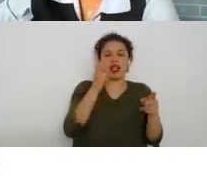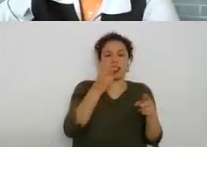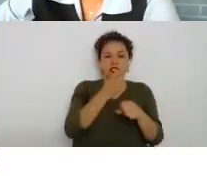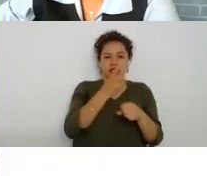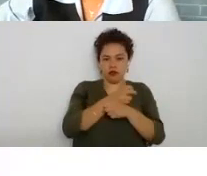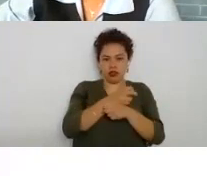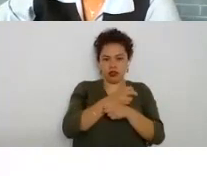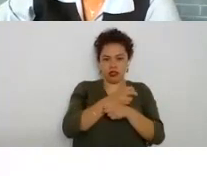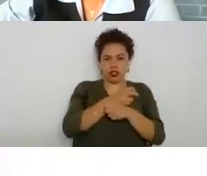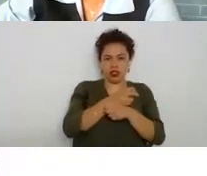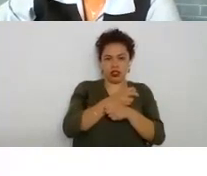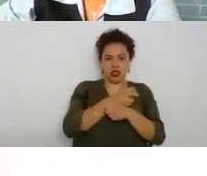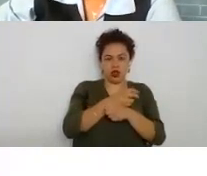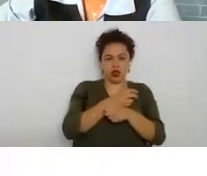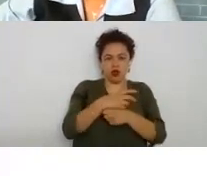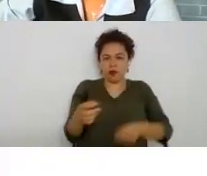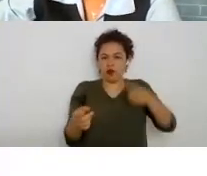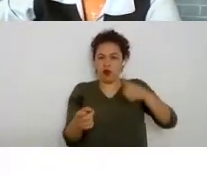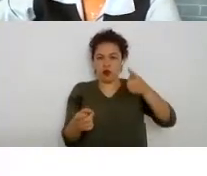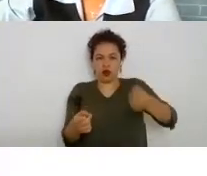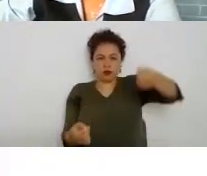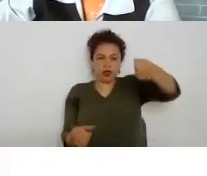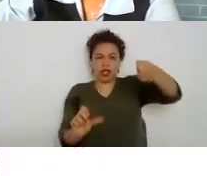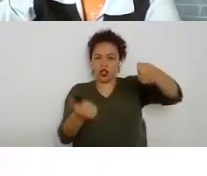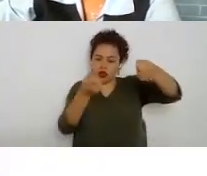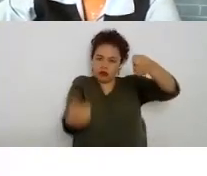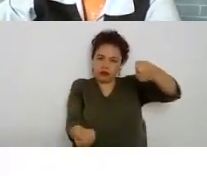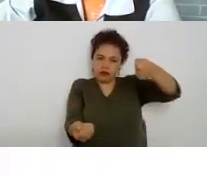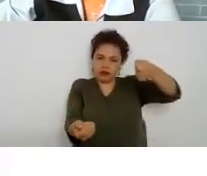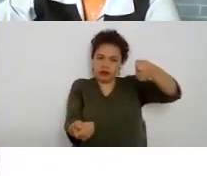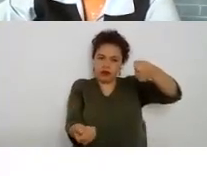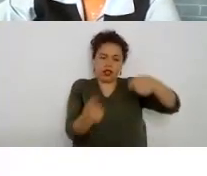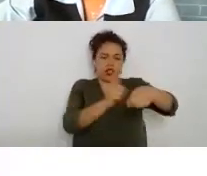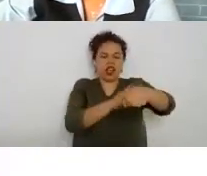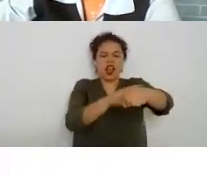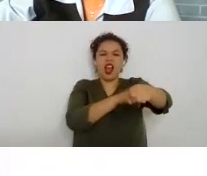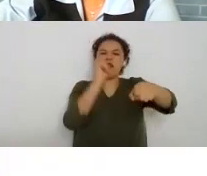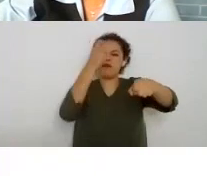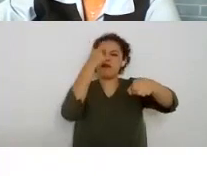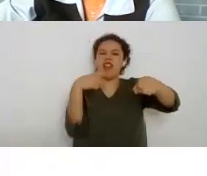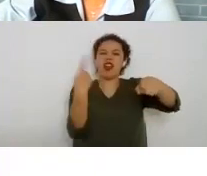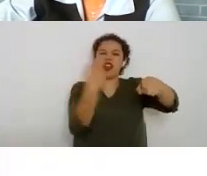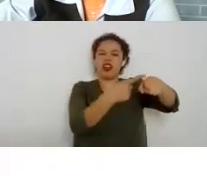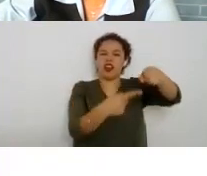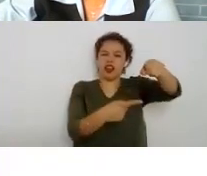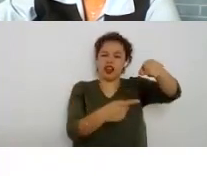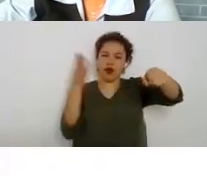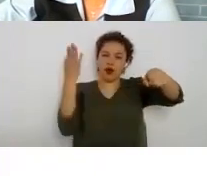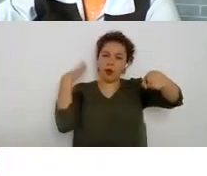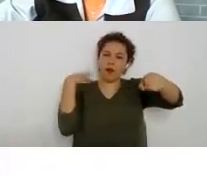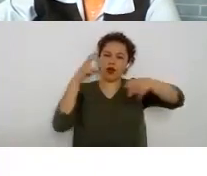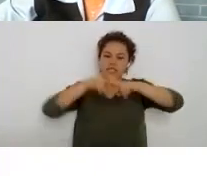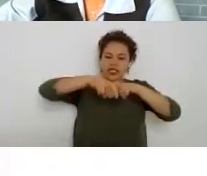ver que un brazo está más arriba que otro. ¿Cuál sería la función de estos brazos que están arriba? Como que sirvan como un respaldo.